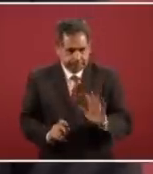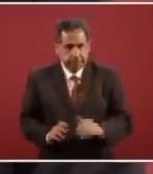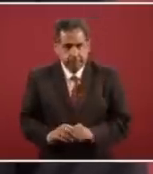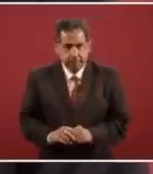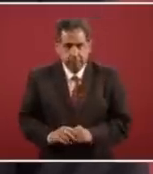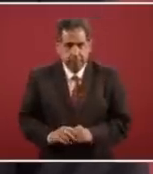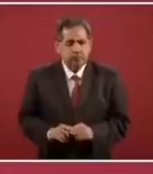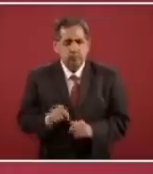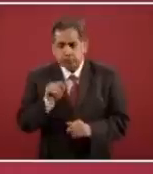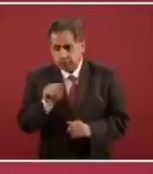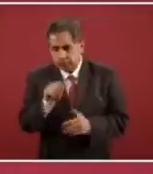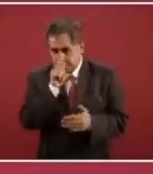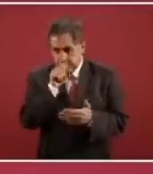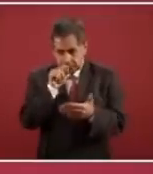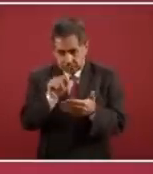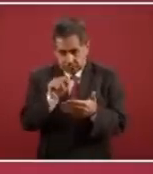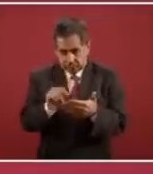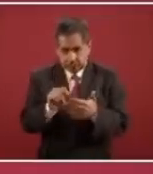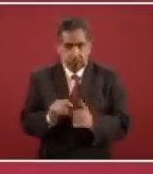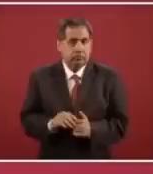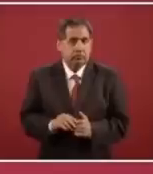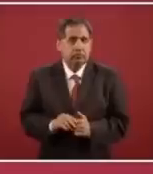que nos